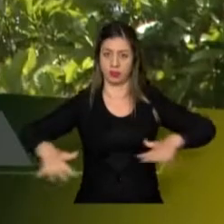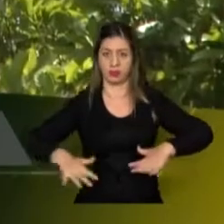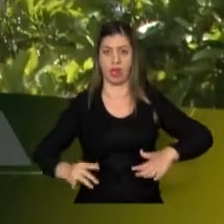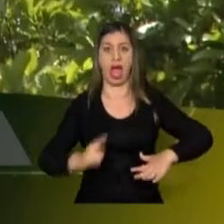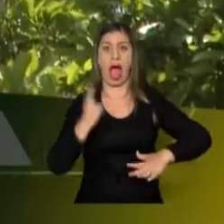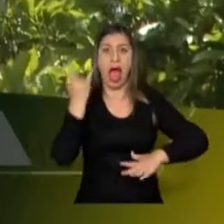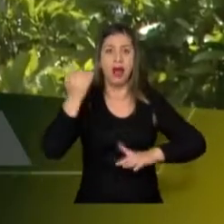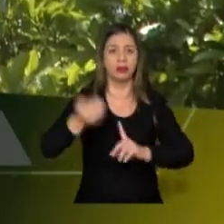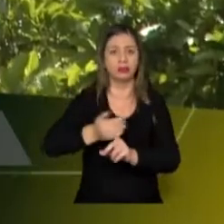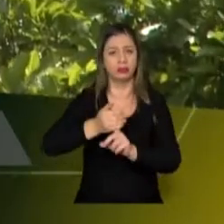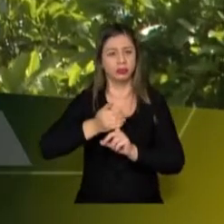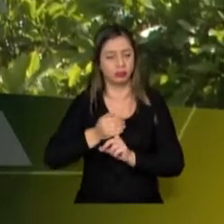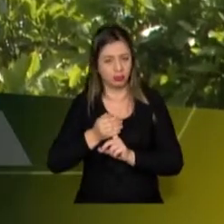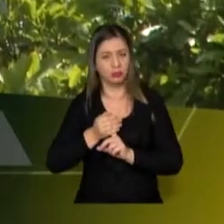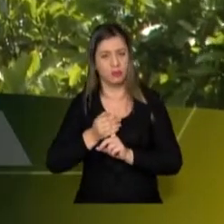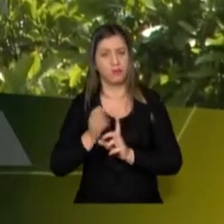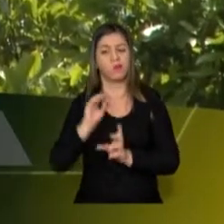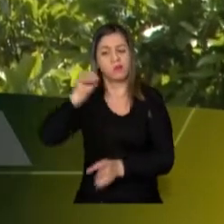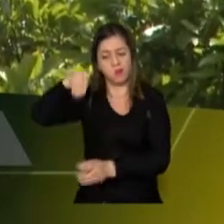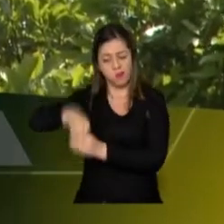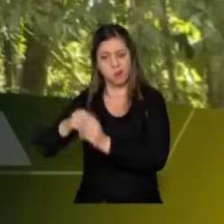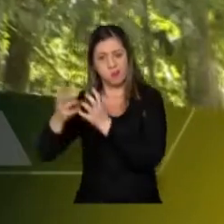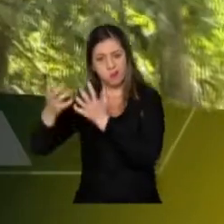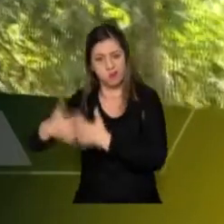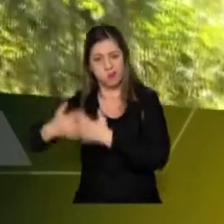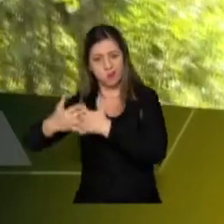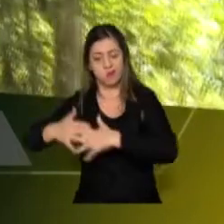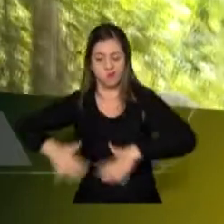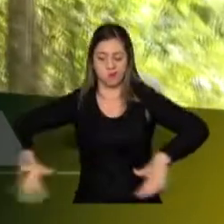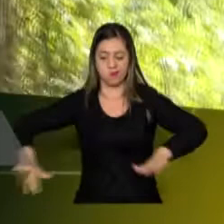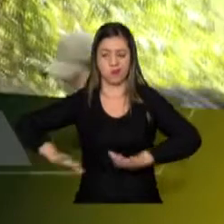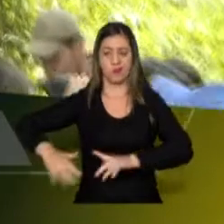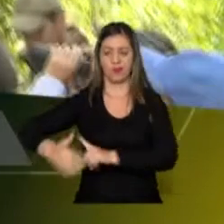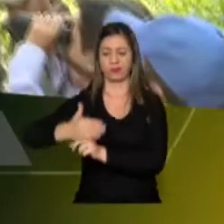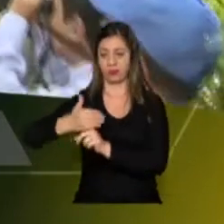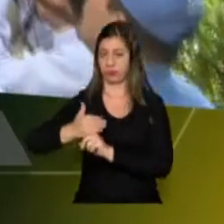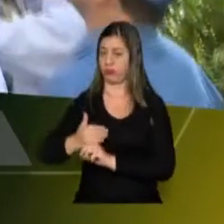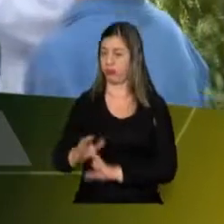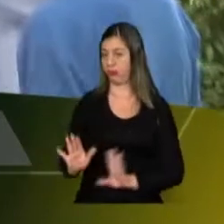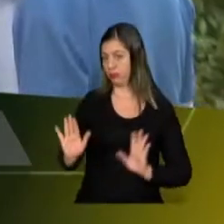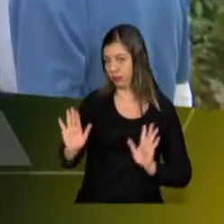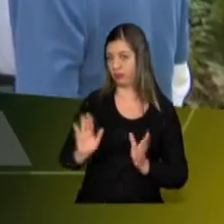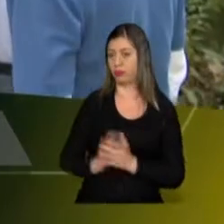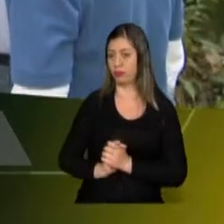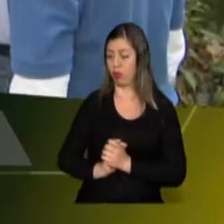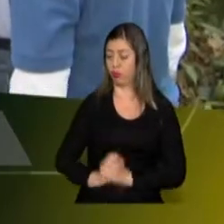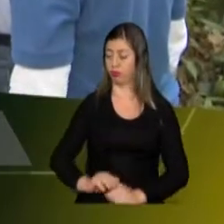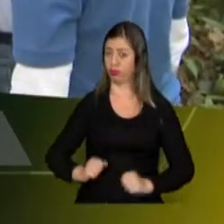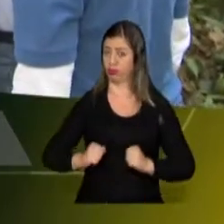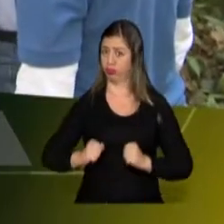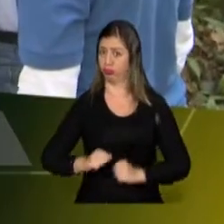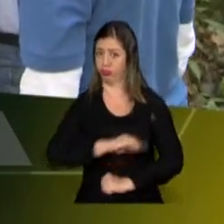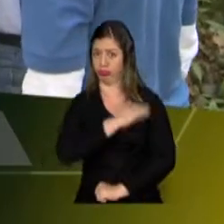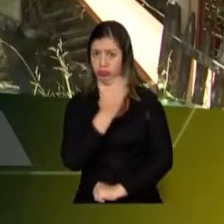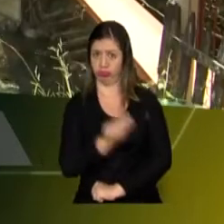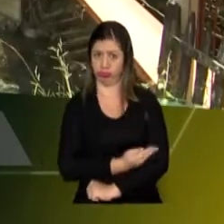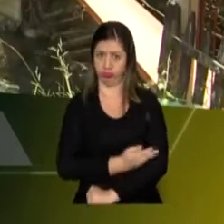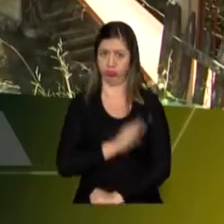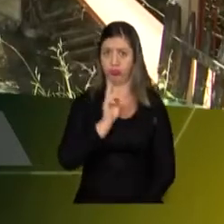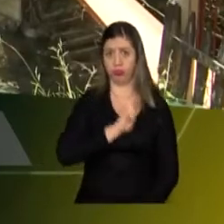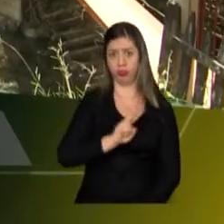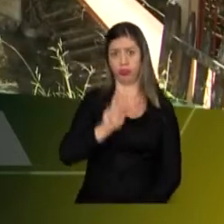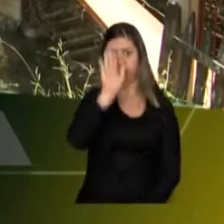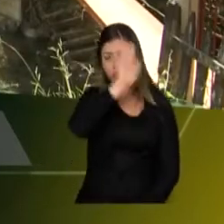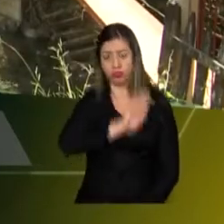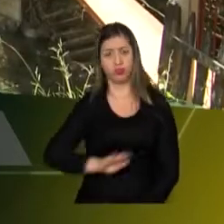de protección, o sea, que hacen parte de ese Sistema Departamental de Áreas Protegidas. Sin duda esa es una apuesta muy fuerte de la región, del departamento,